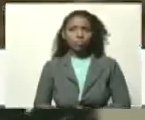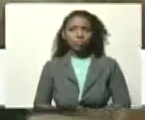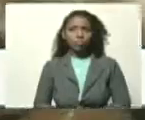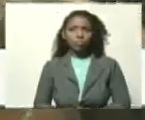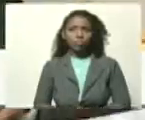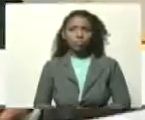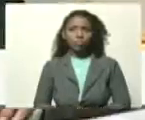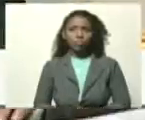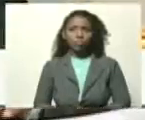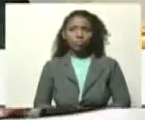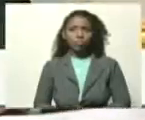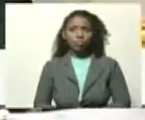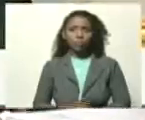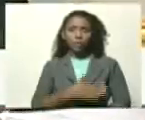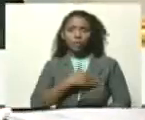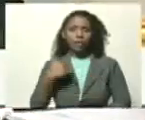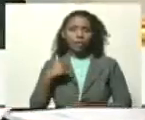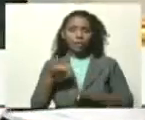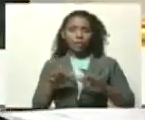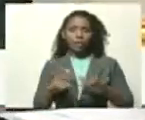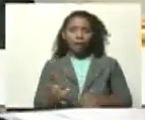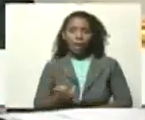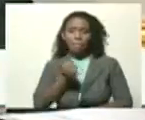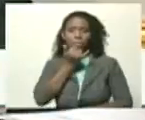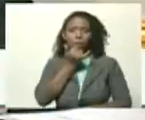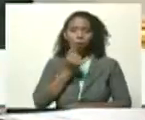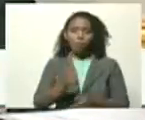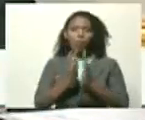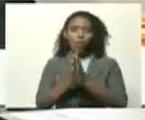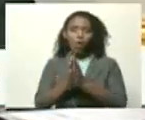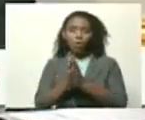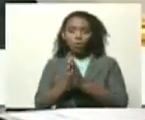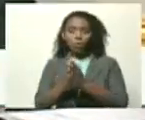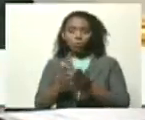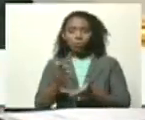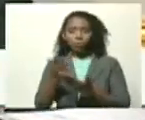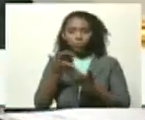Querida secretaria accidental, por favor, sírvase